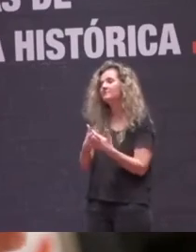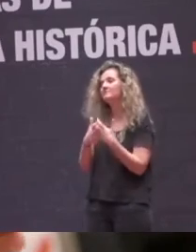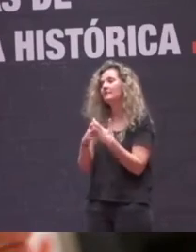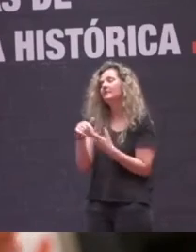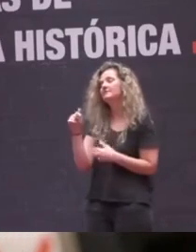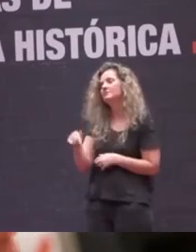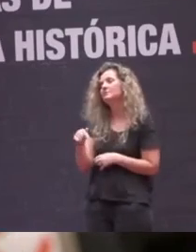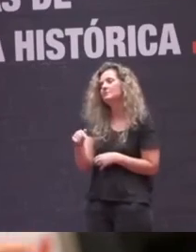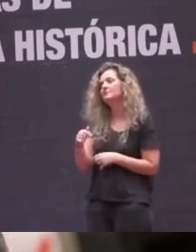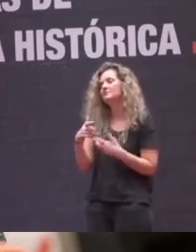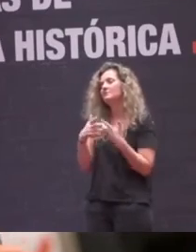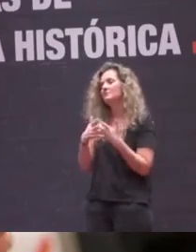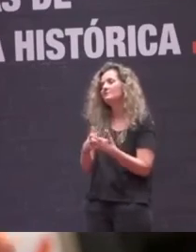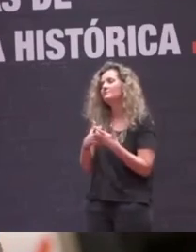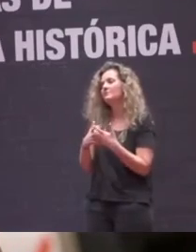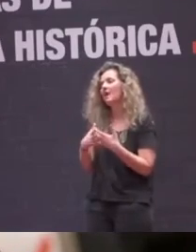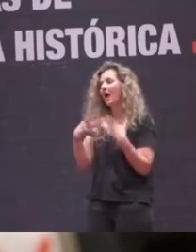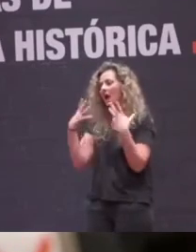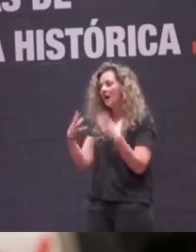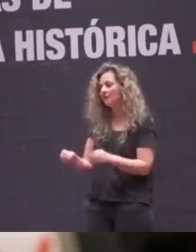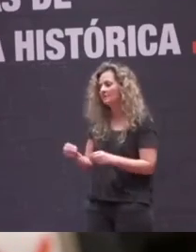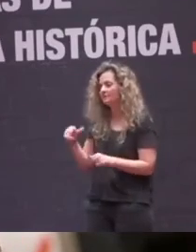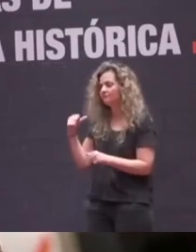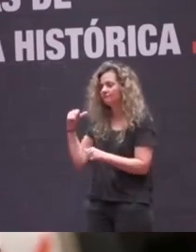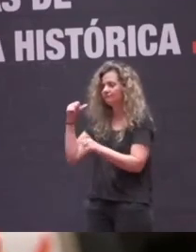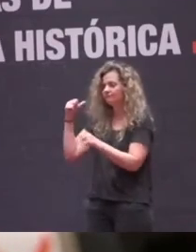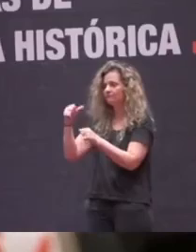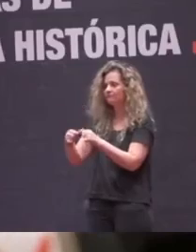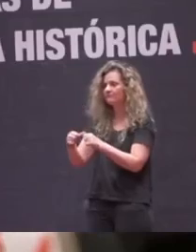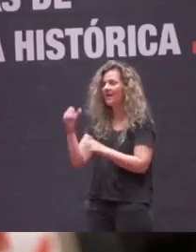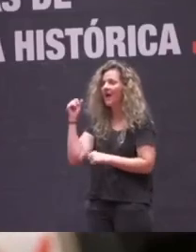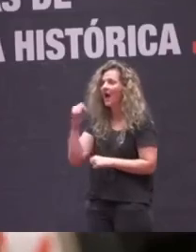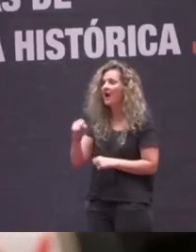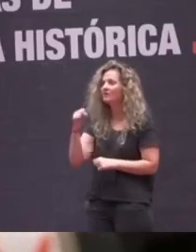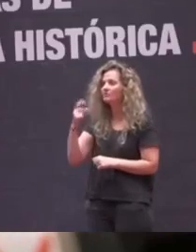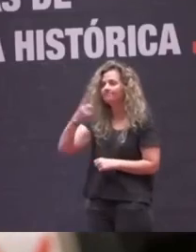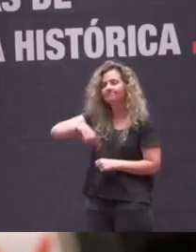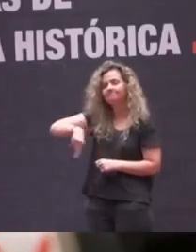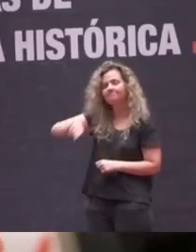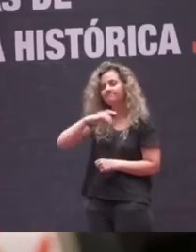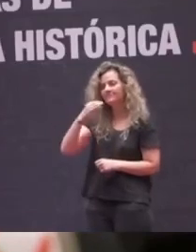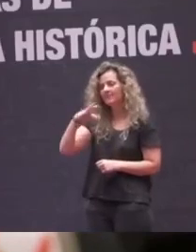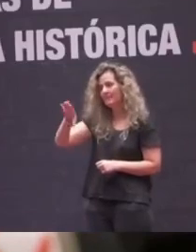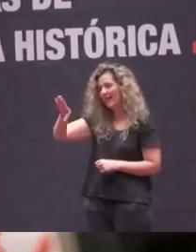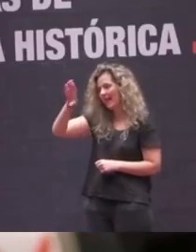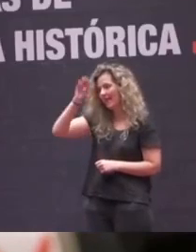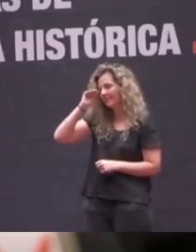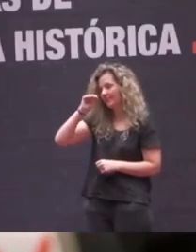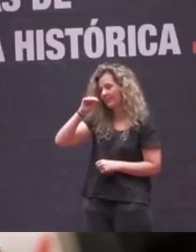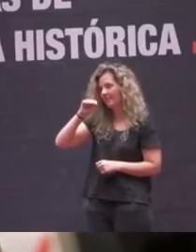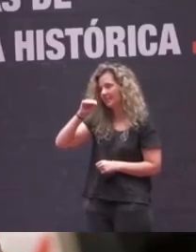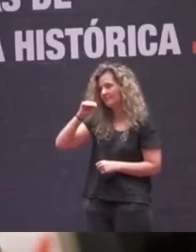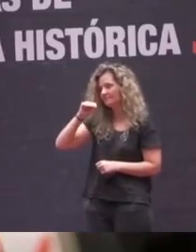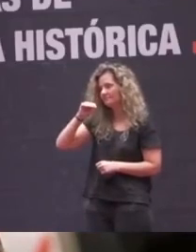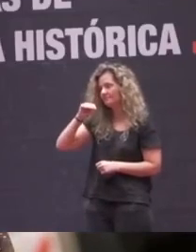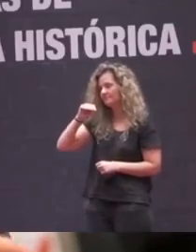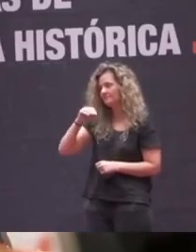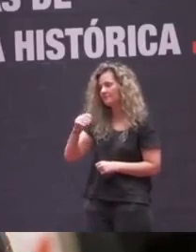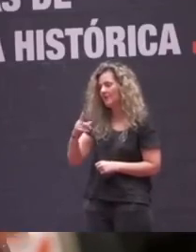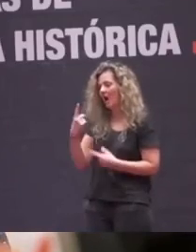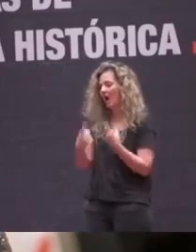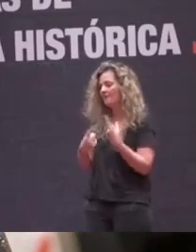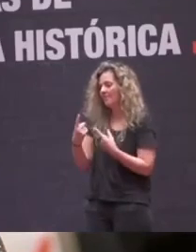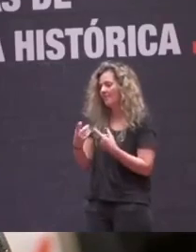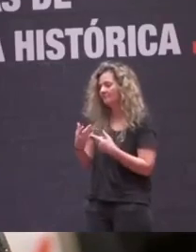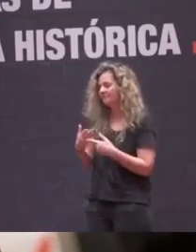batallas, son batallas de moitos anos. E iso tamén é unha cosa que debemos aprender. Ás veces, pois, deixamos as